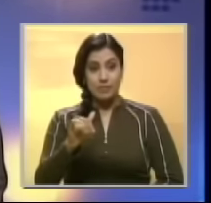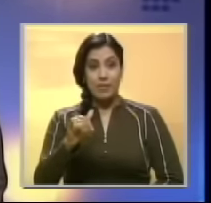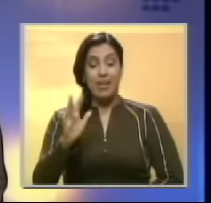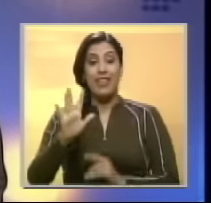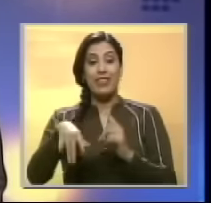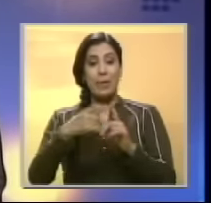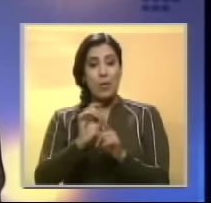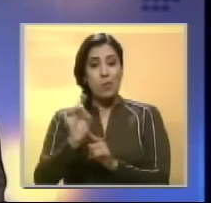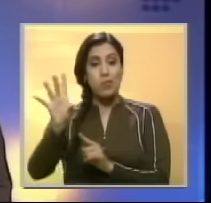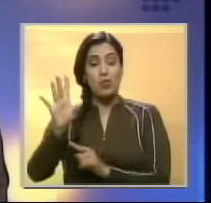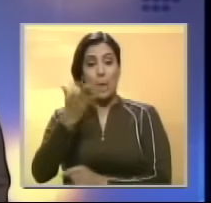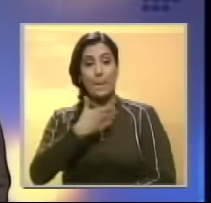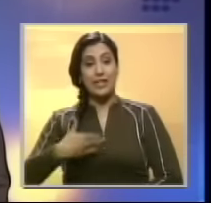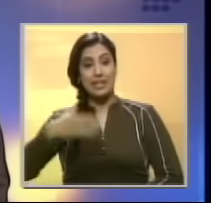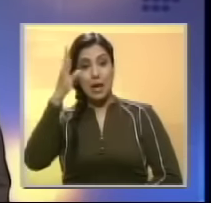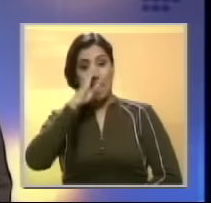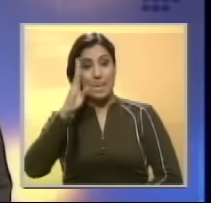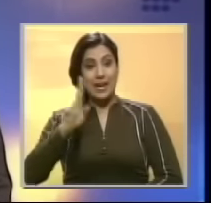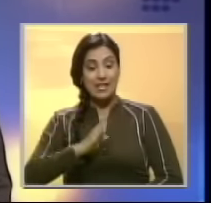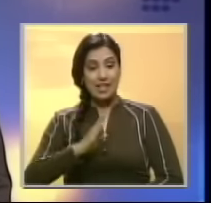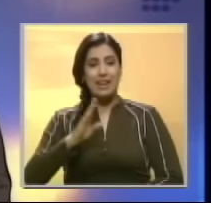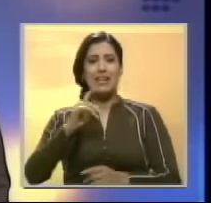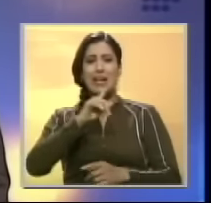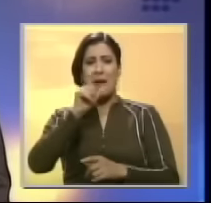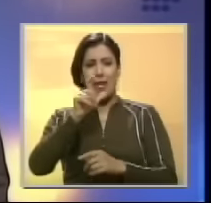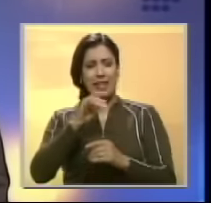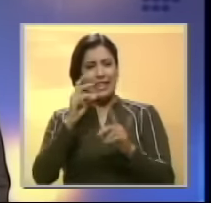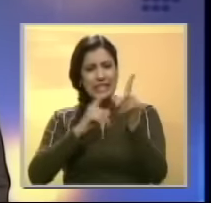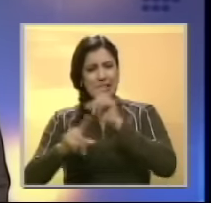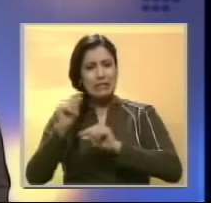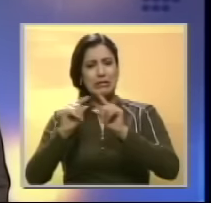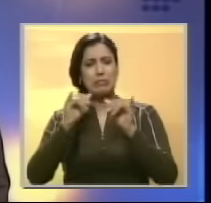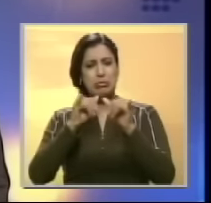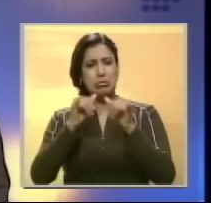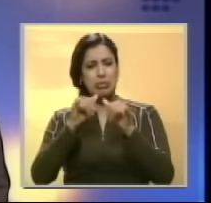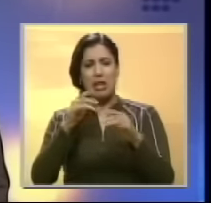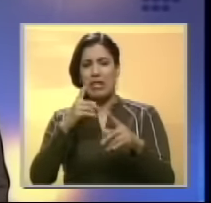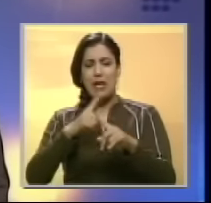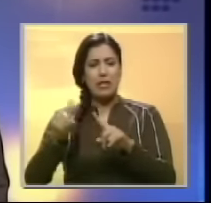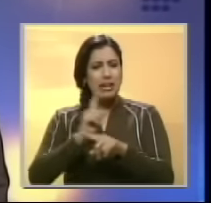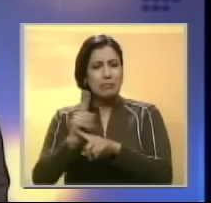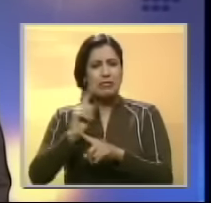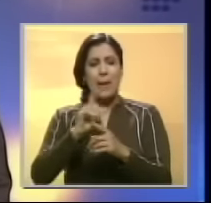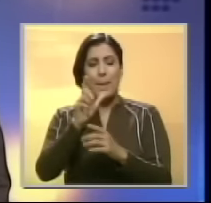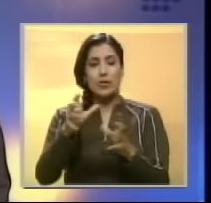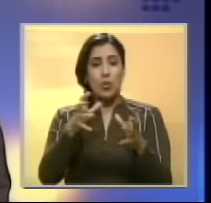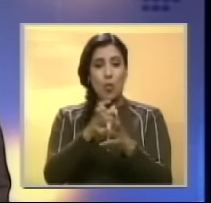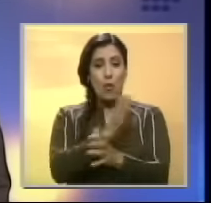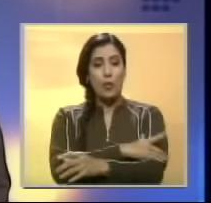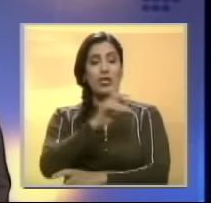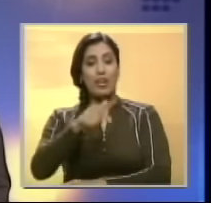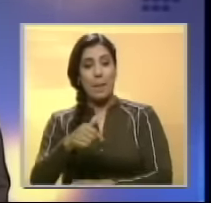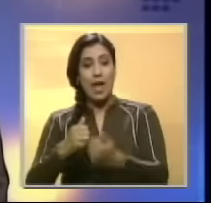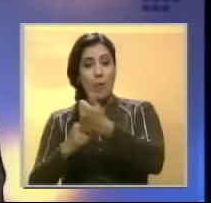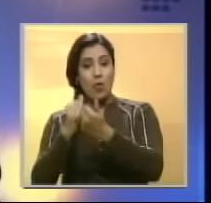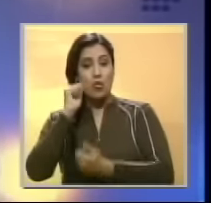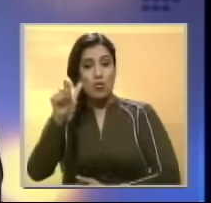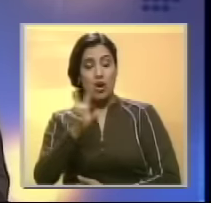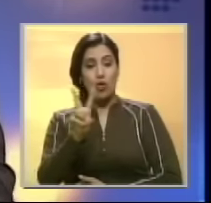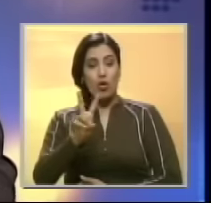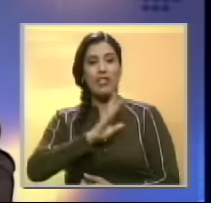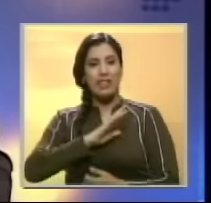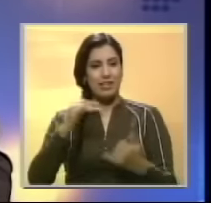tras la suspensión de la mandataria brasileña las reacciones en las redes sociales no se han hecho esperar y tanto simpatizantes como opositores de Dilma rusev